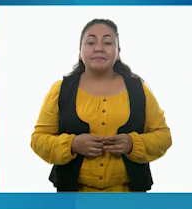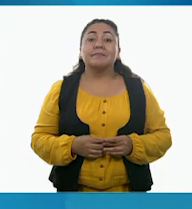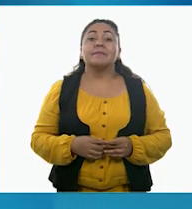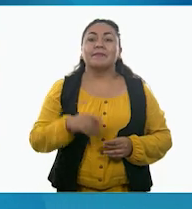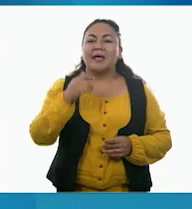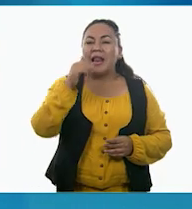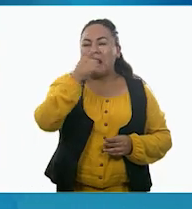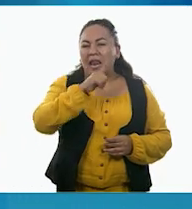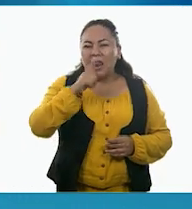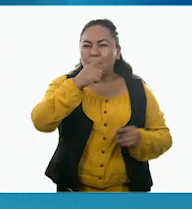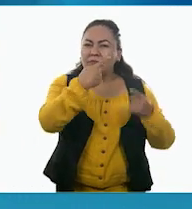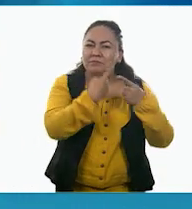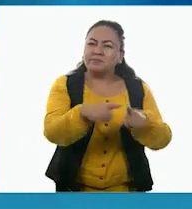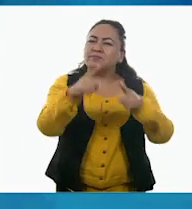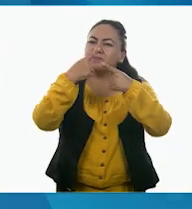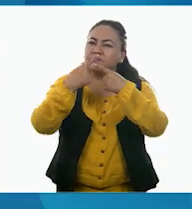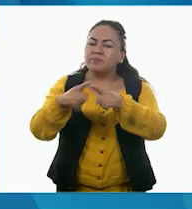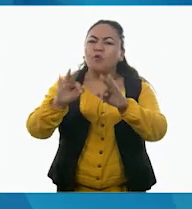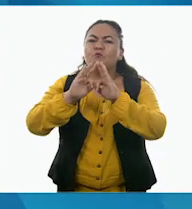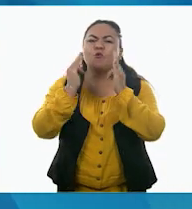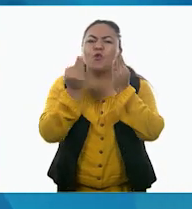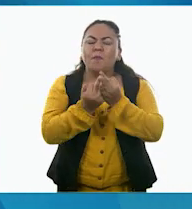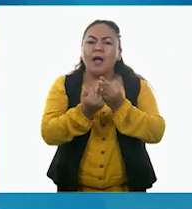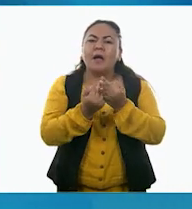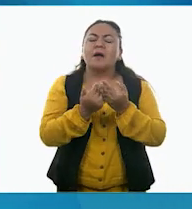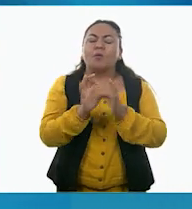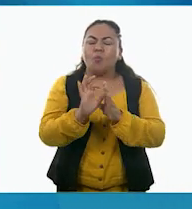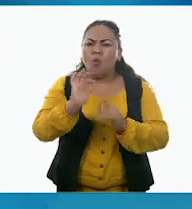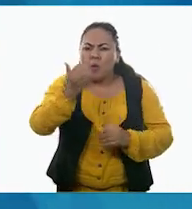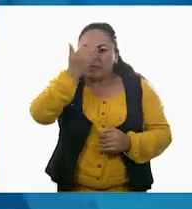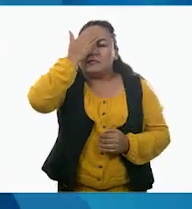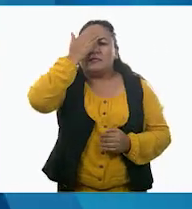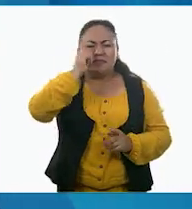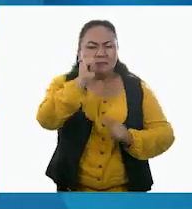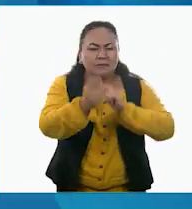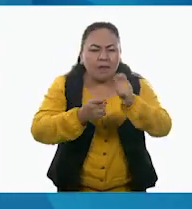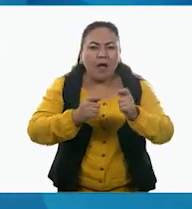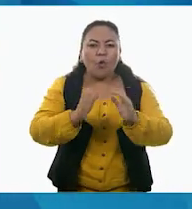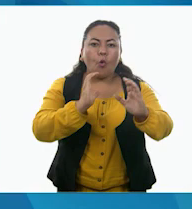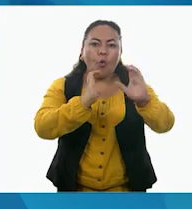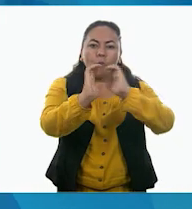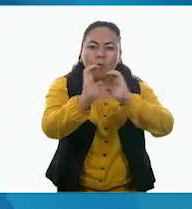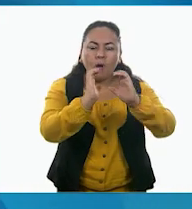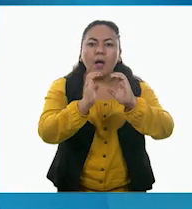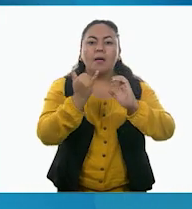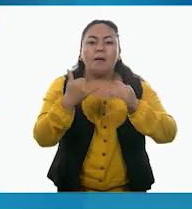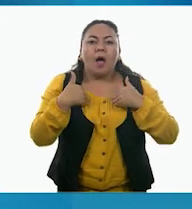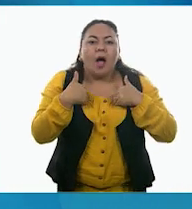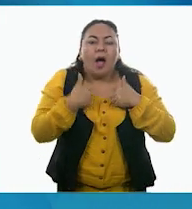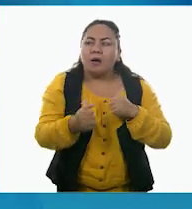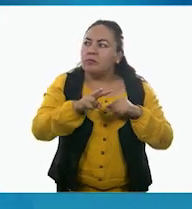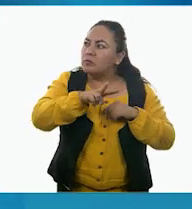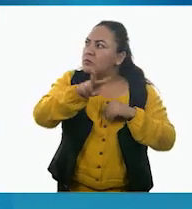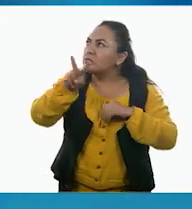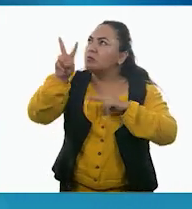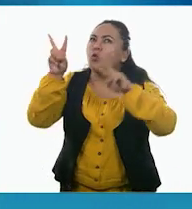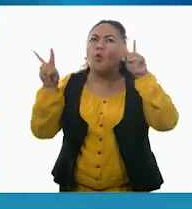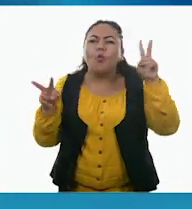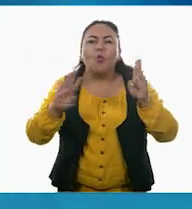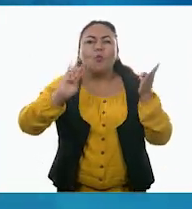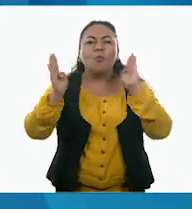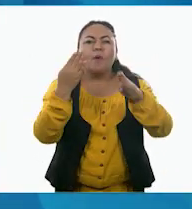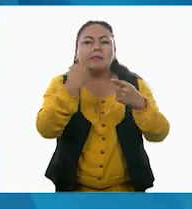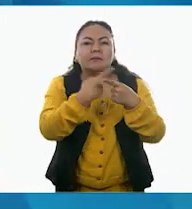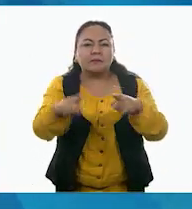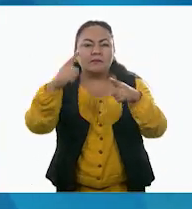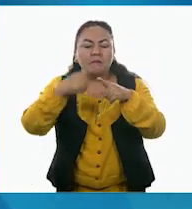Cada lengua representa una forma de conocer, de comunicar y sobre todo de comprender el mundo que nos rodea.